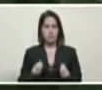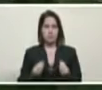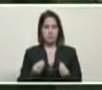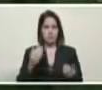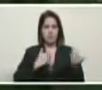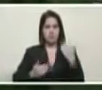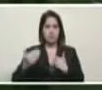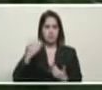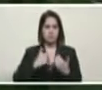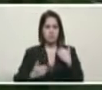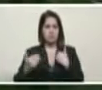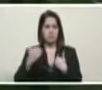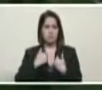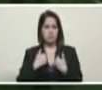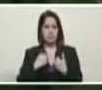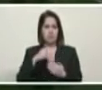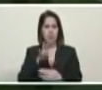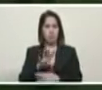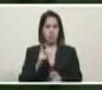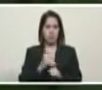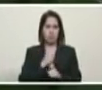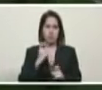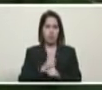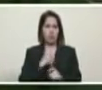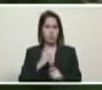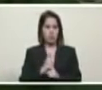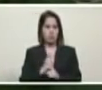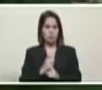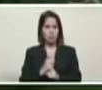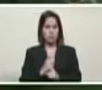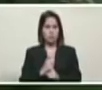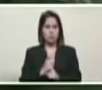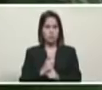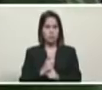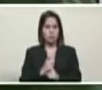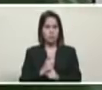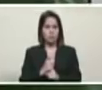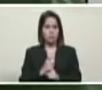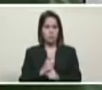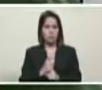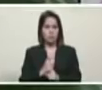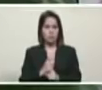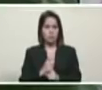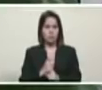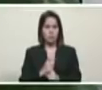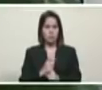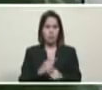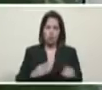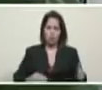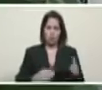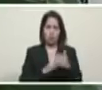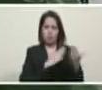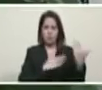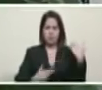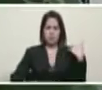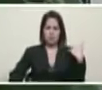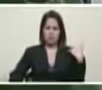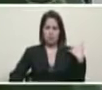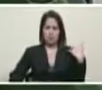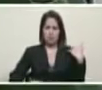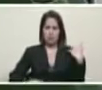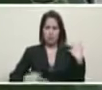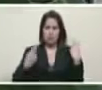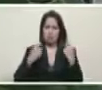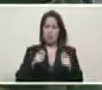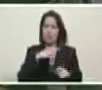heridos el pasado 4 de agosto en el magnicidio en grado de frustración contra el presidente de la República,